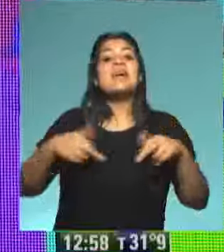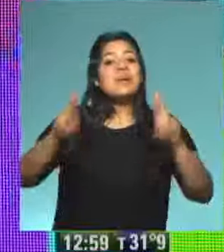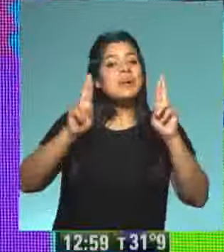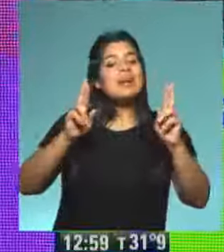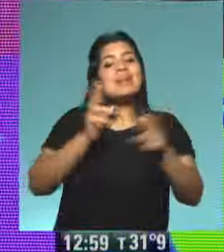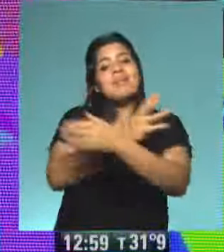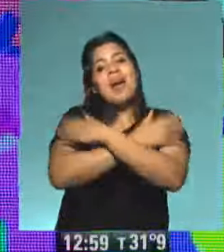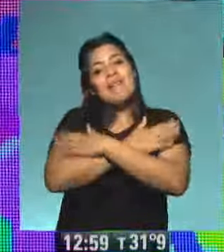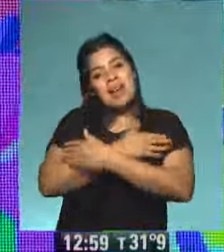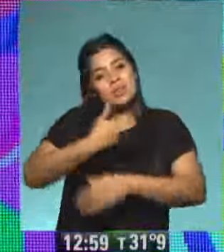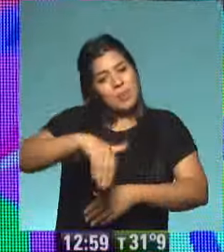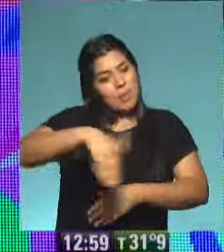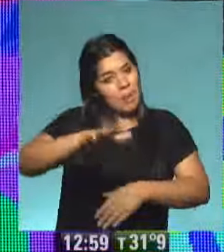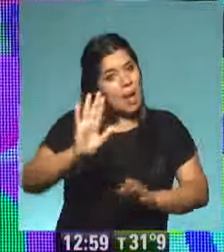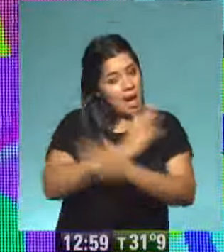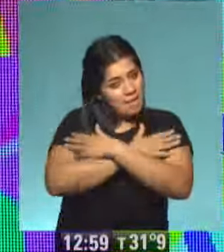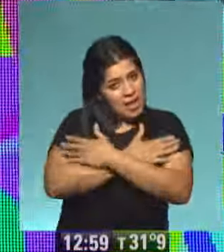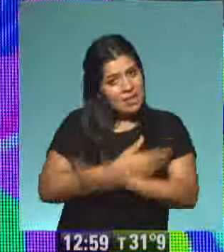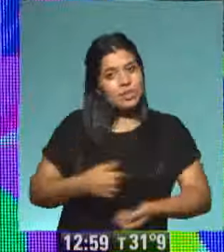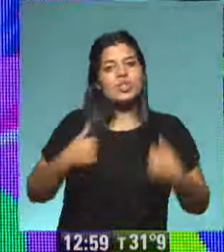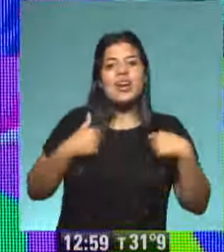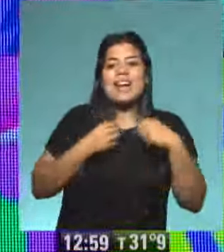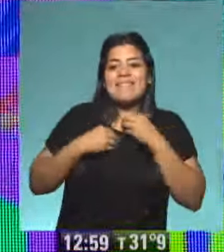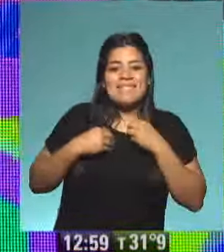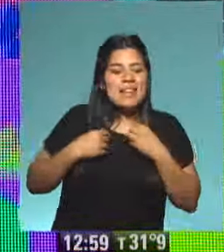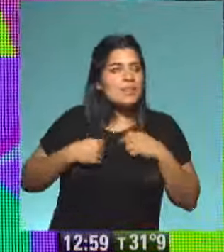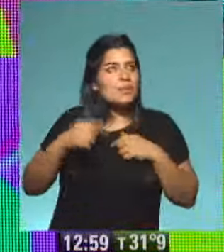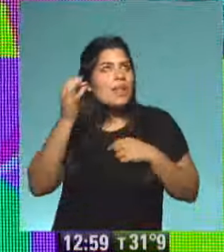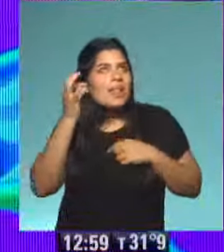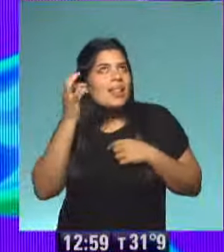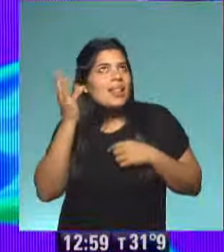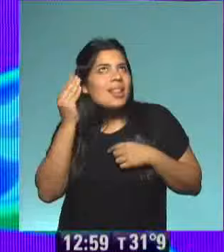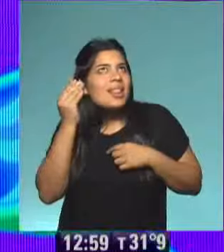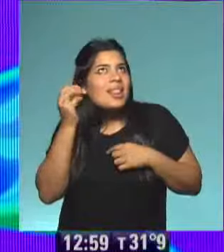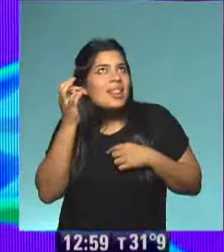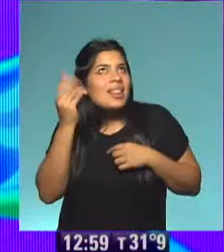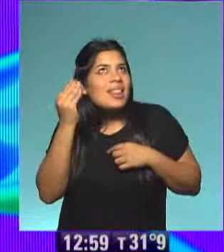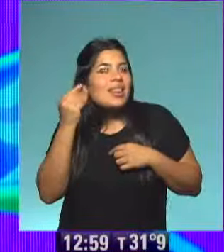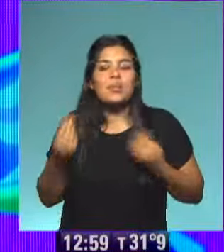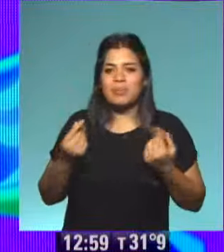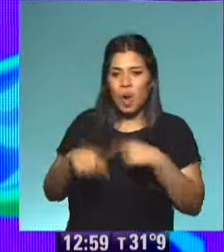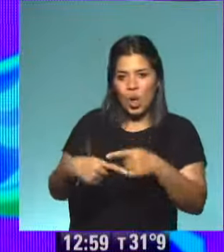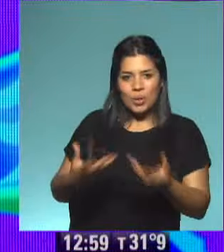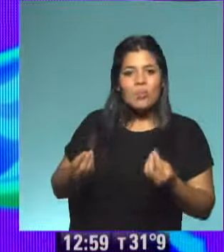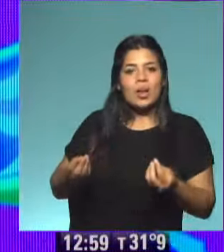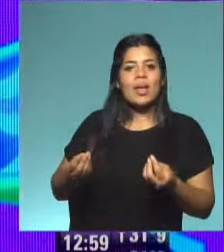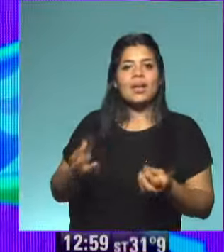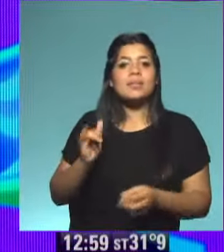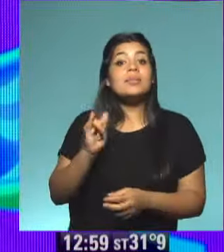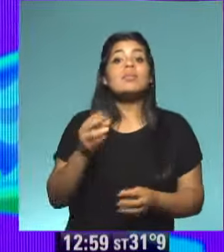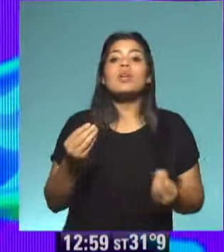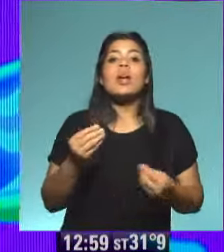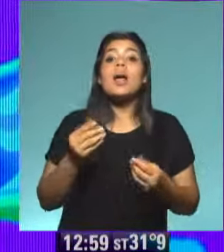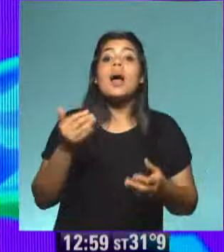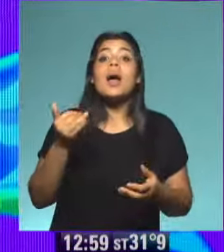en el momento en que se pueda. Y estoy así, estoy escuchando, sí, porque seguís escuchando. Sigo escuchando. Claro, porque tenemos...